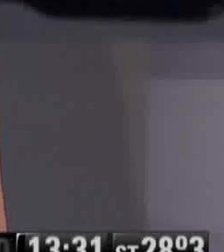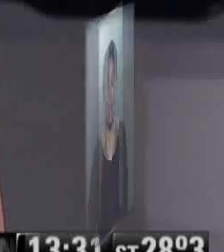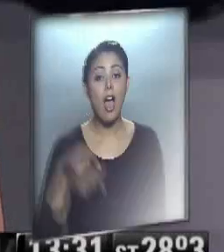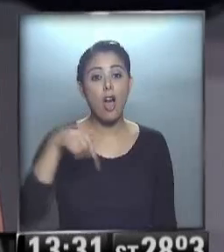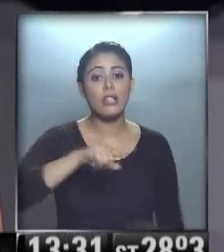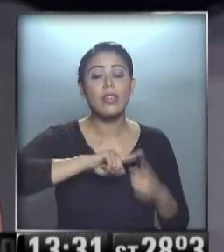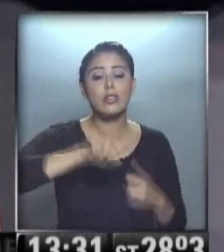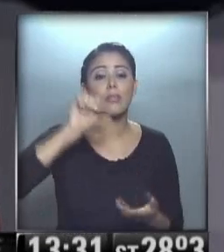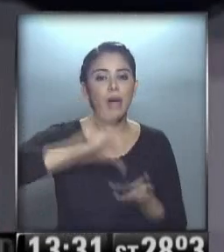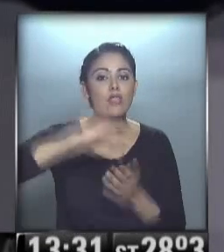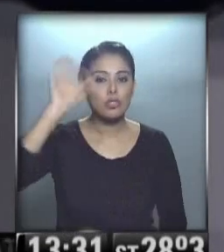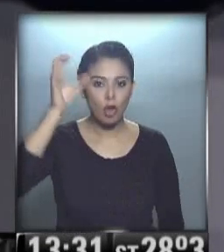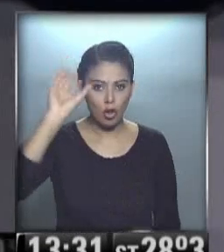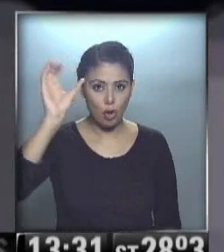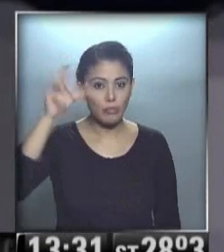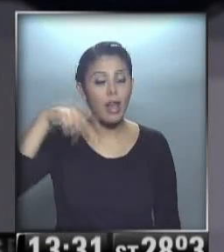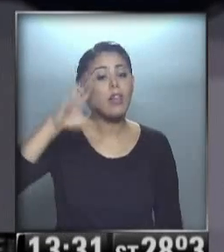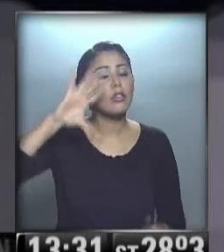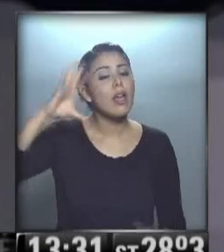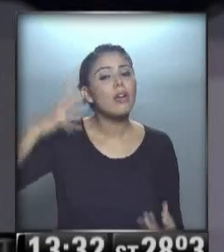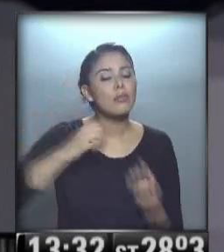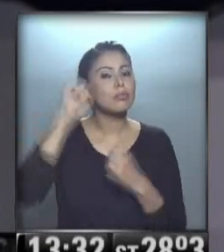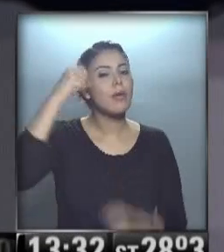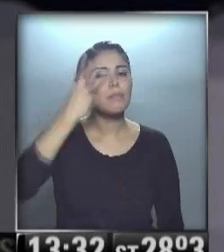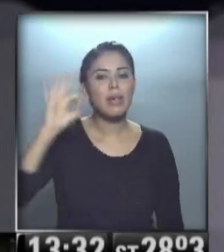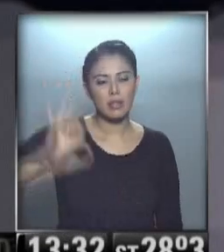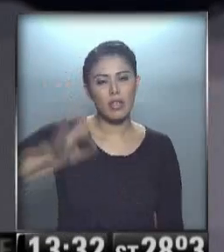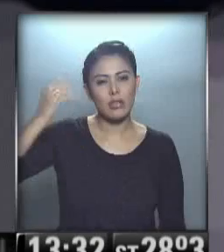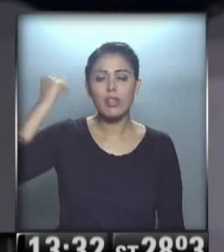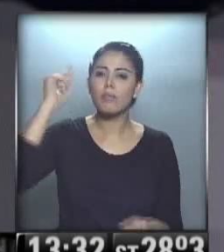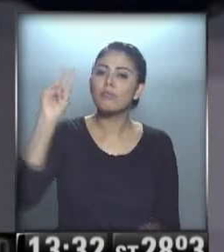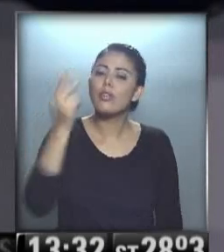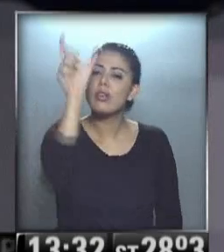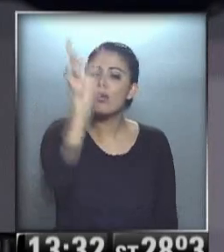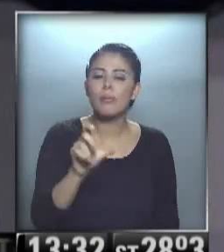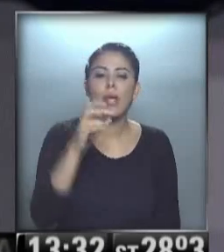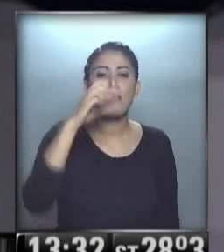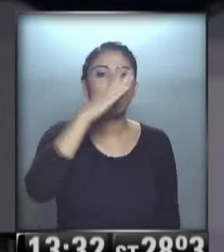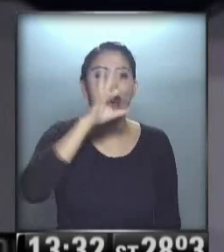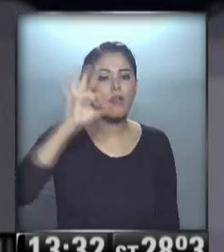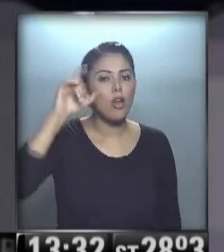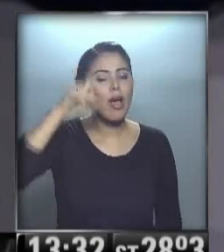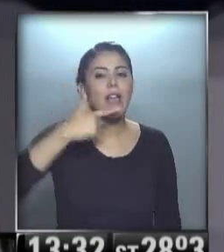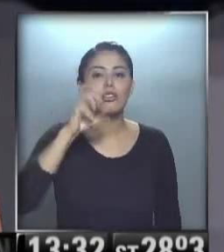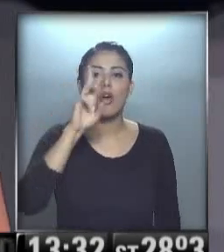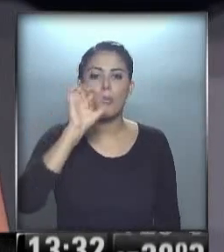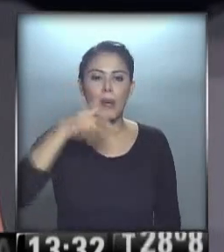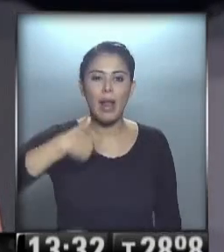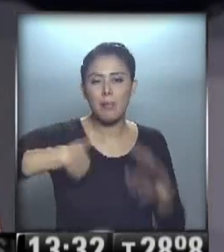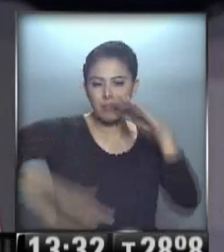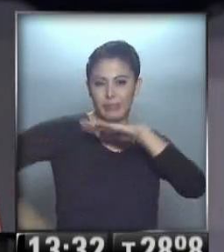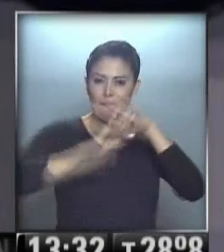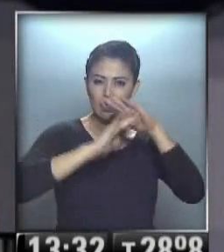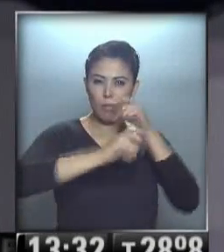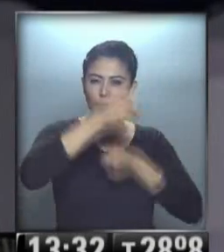Nos vamos a Colombia, que por estos días recuerda los 20 años de la muerte de Pablo Escobar Gaviria, el mayor narcotraficante en la historia de